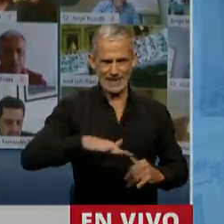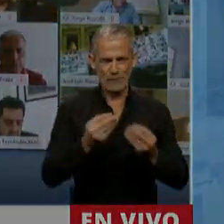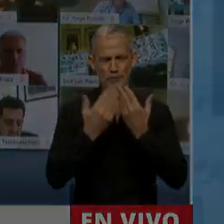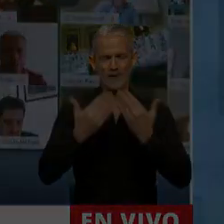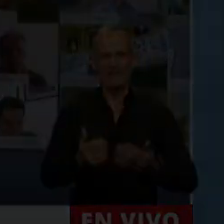Gracias, diputado.